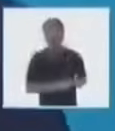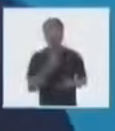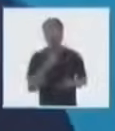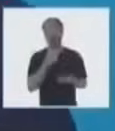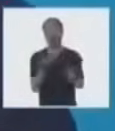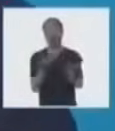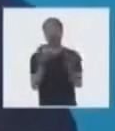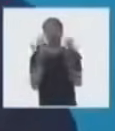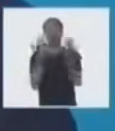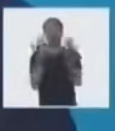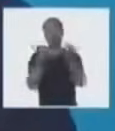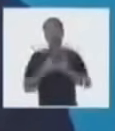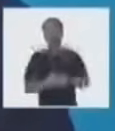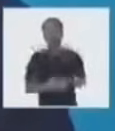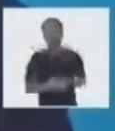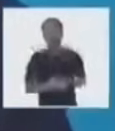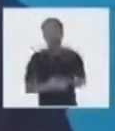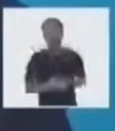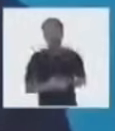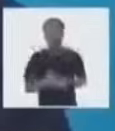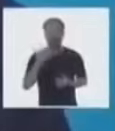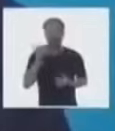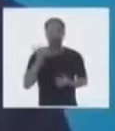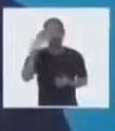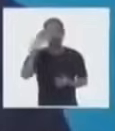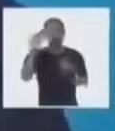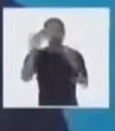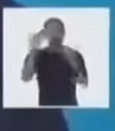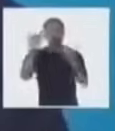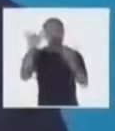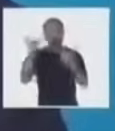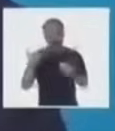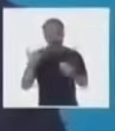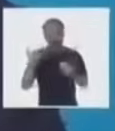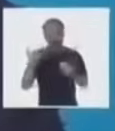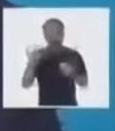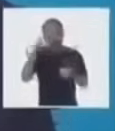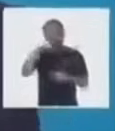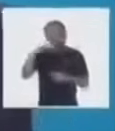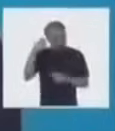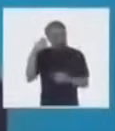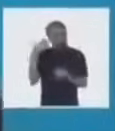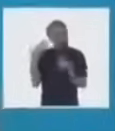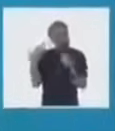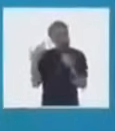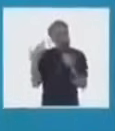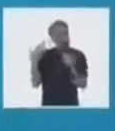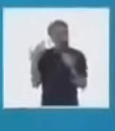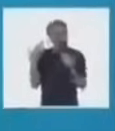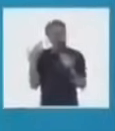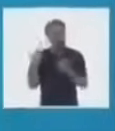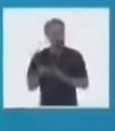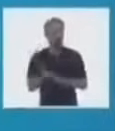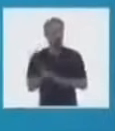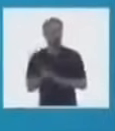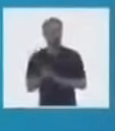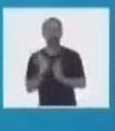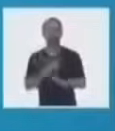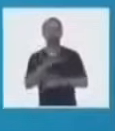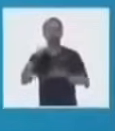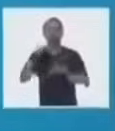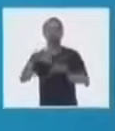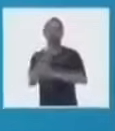se sume a su fuerza cuando lo llamaba zurdos de mierda. Le ofreció el Ministerio de Trabajo. El Pollo Sobrero ayer